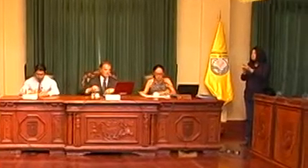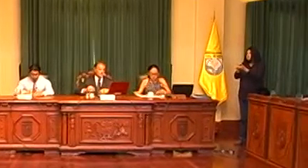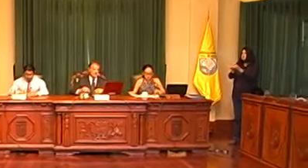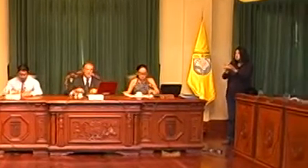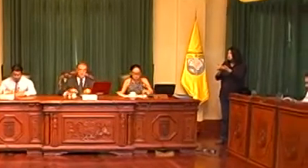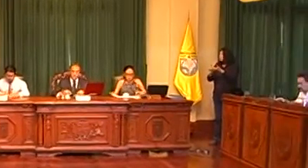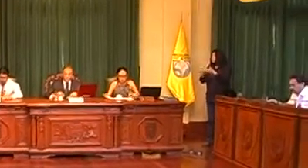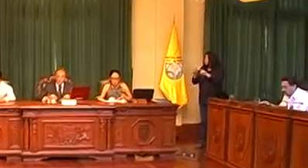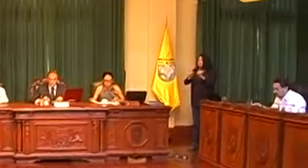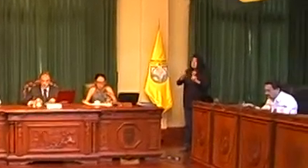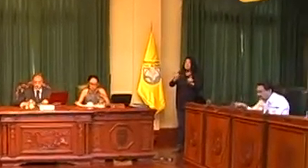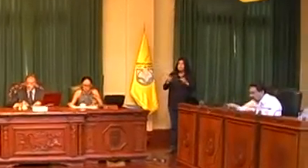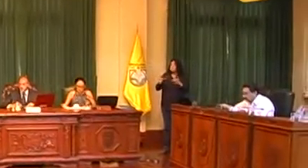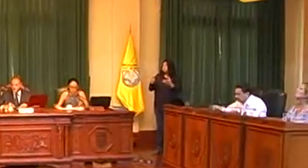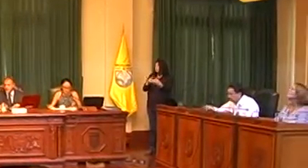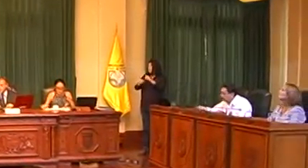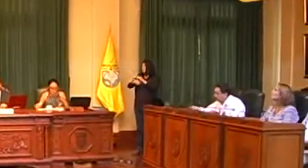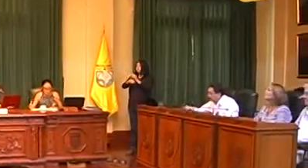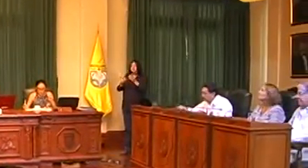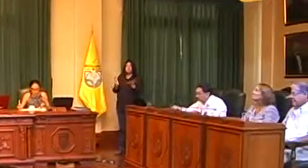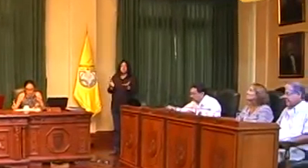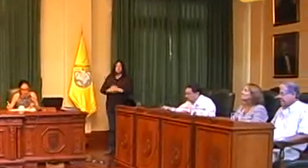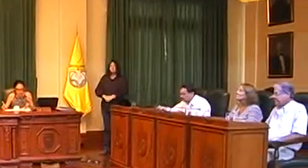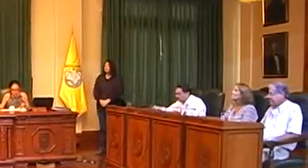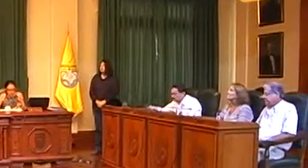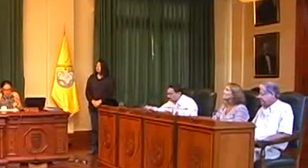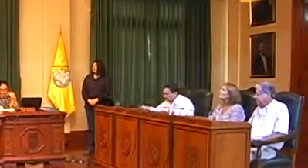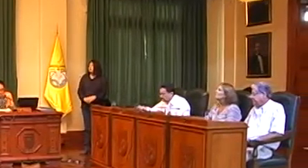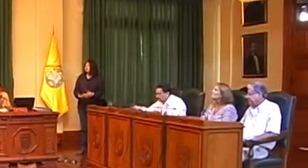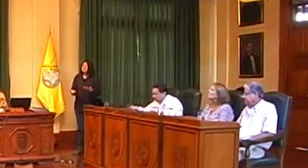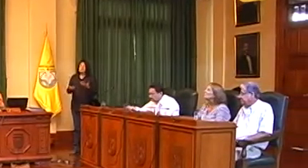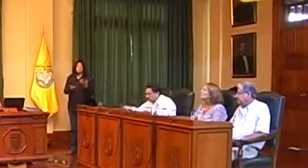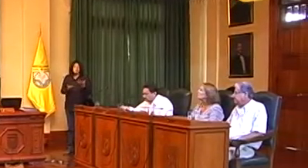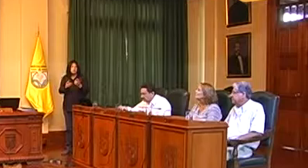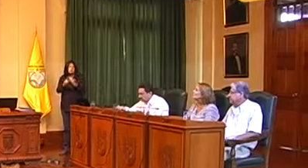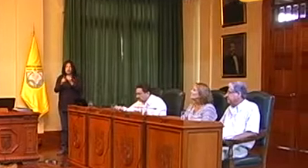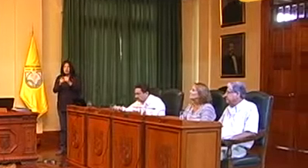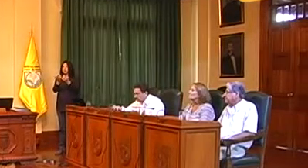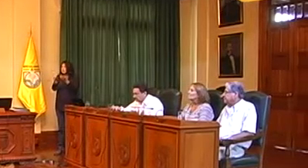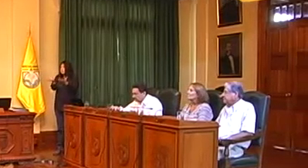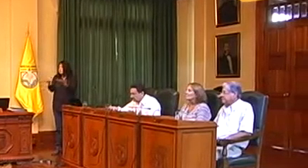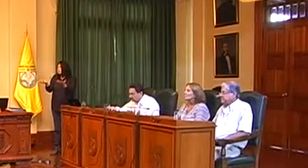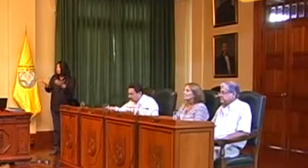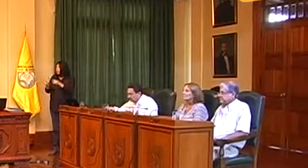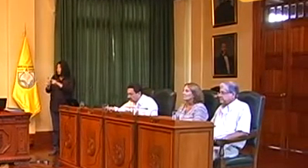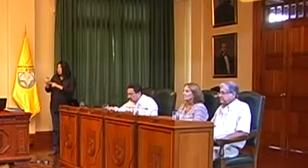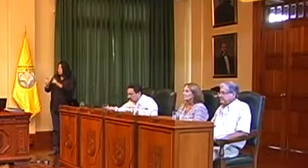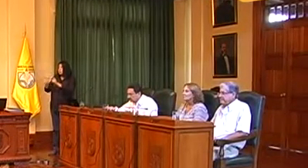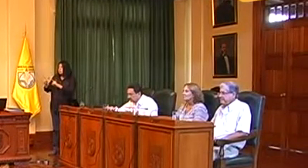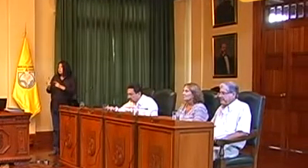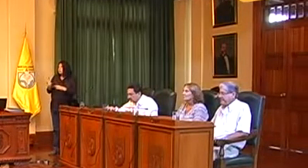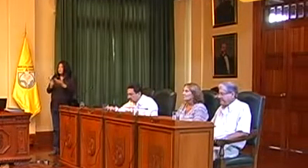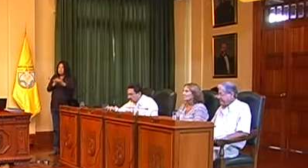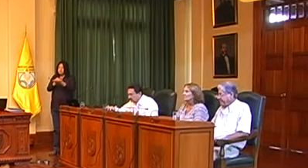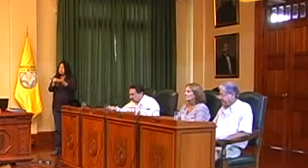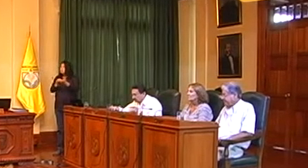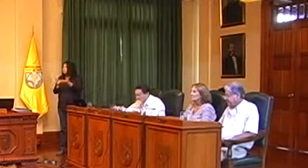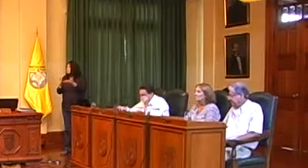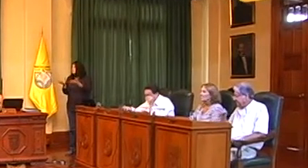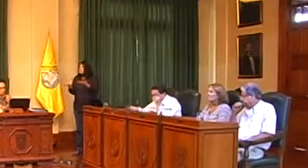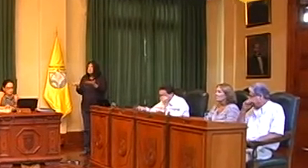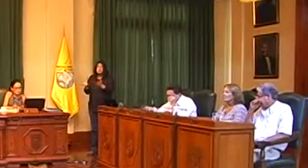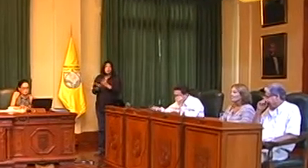de algún miembro del Consejo. Ofrezco el uso de la palabra para sustentar algún tipo de observación, si lo hubiese.